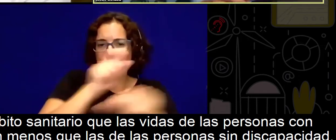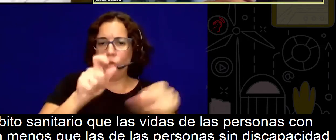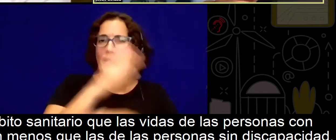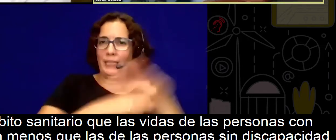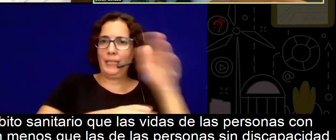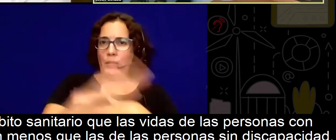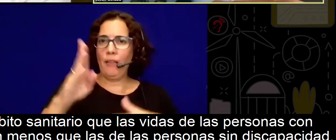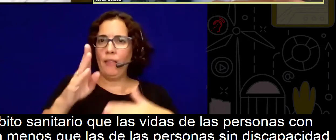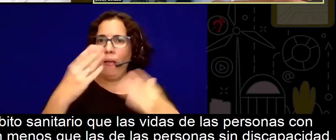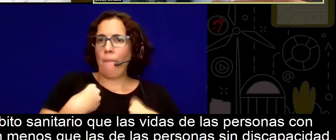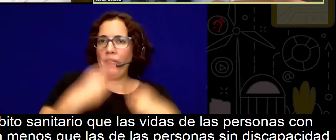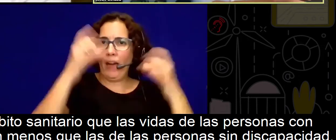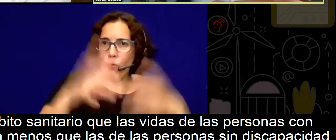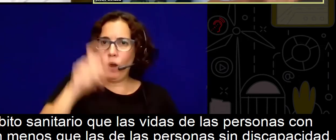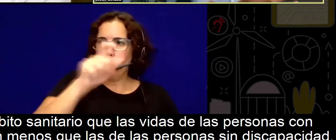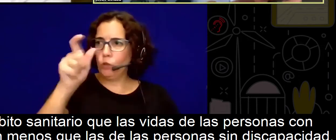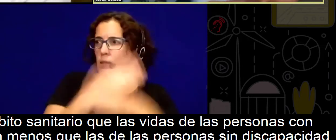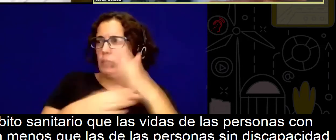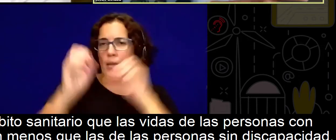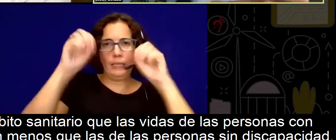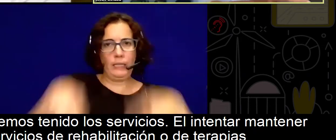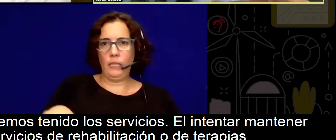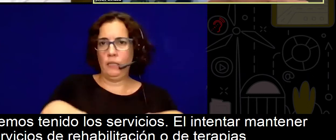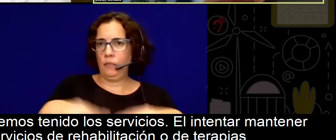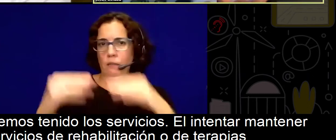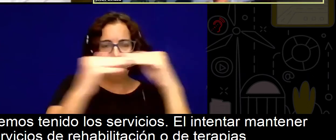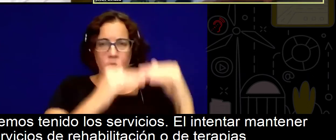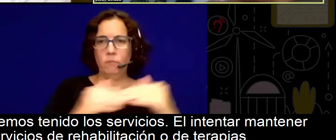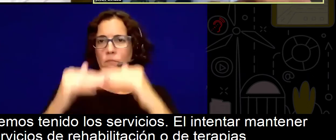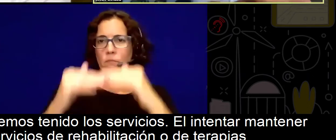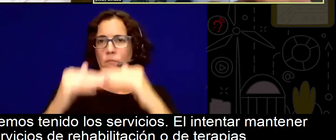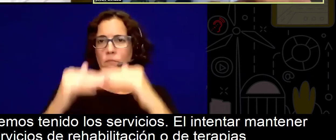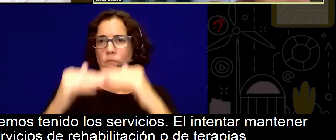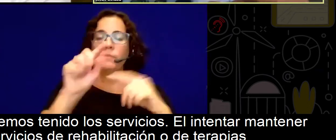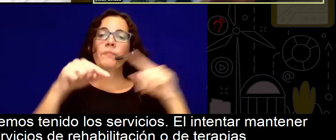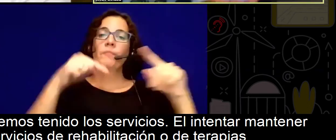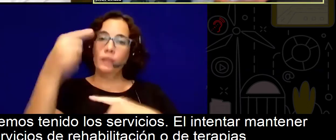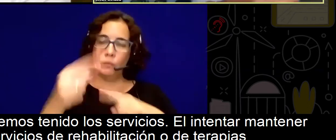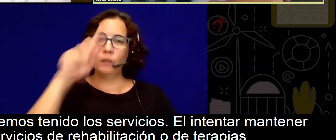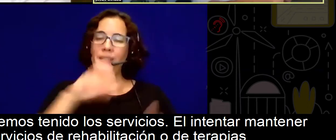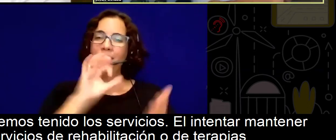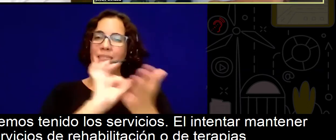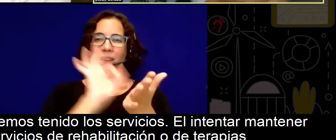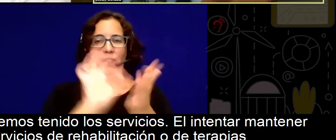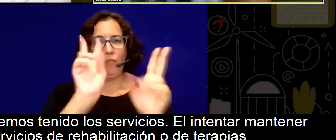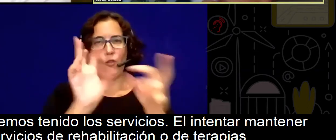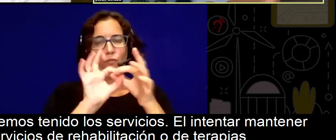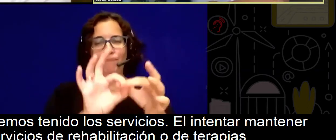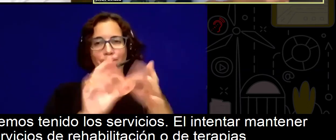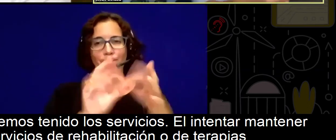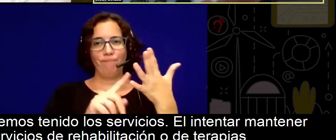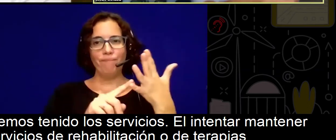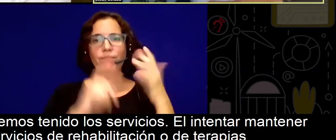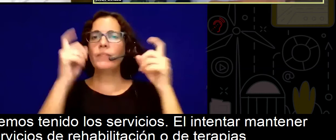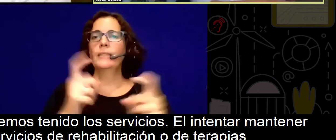no valen menos que las de las personas sin discapacidad. Y posteriormente hemos tenido la de los servicios, ¿no? El intentar